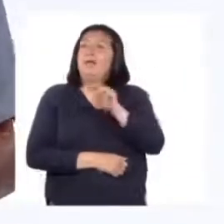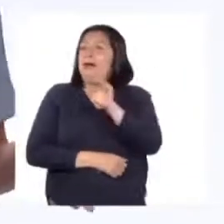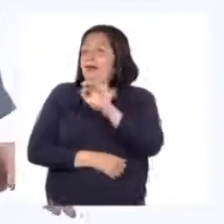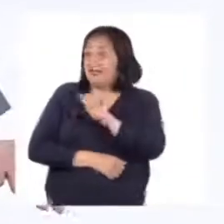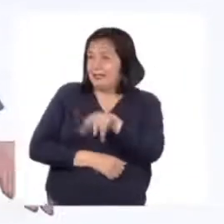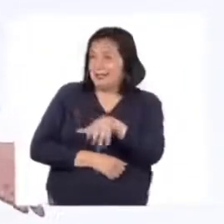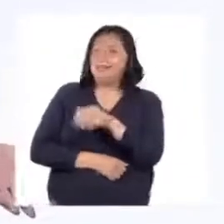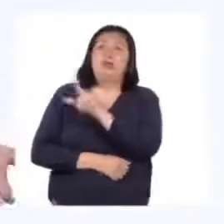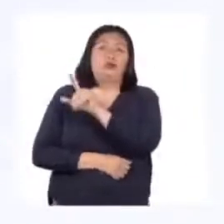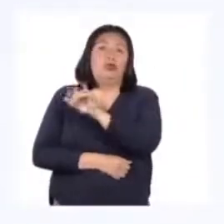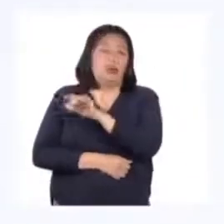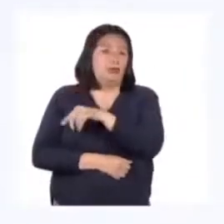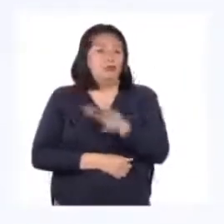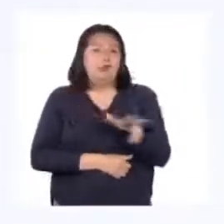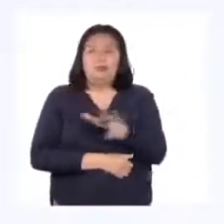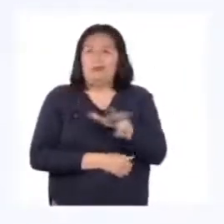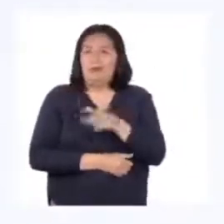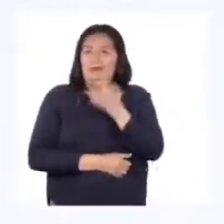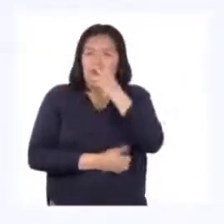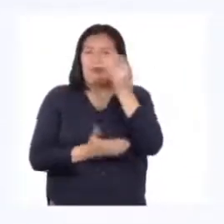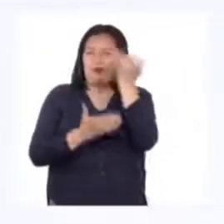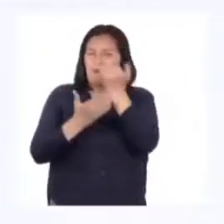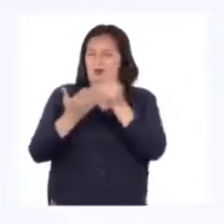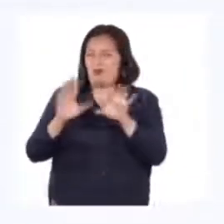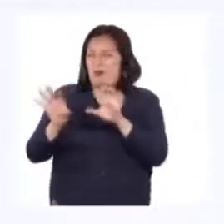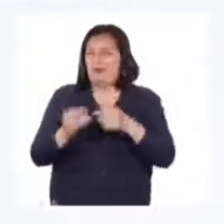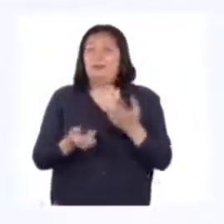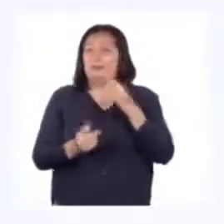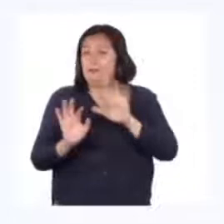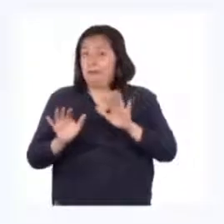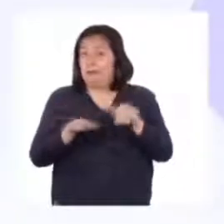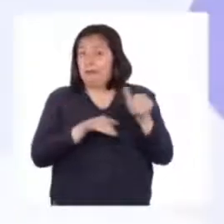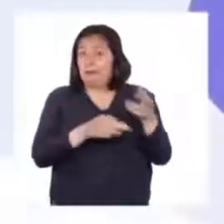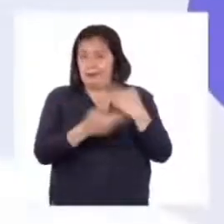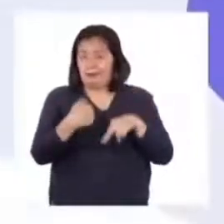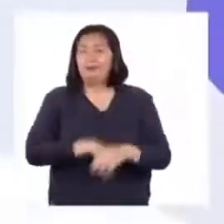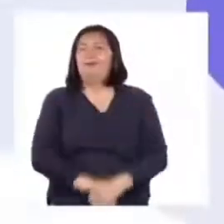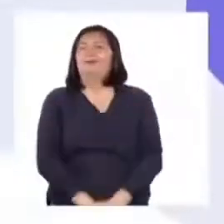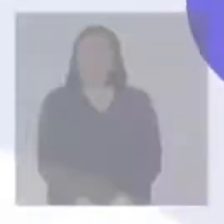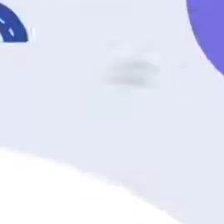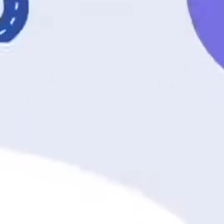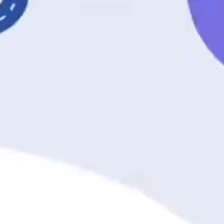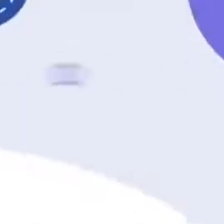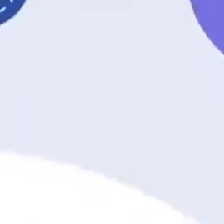ver cómo elaboran este gráfico. No se muevan, que ya regresamos.